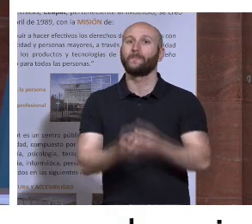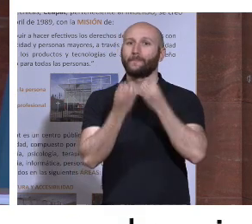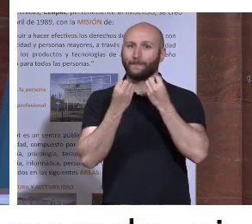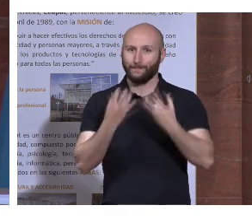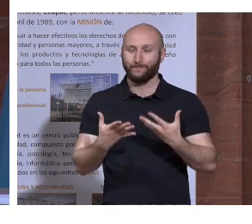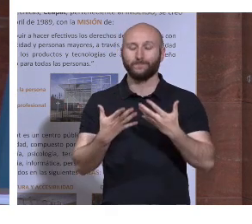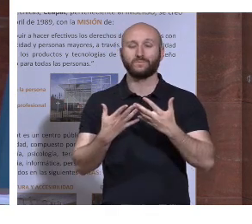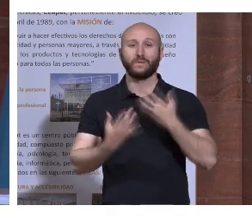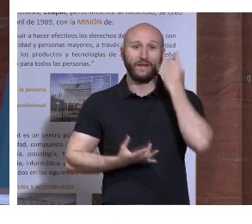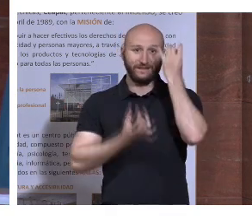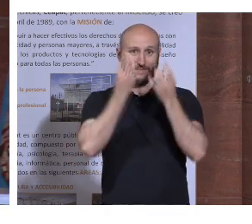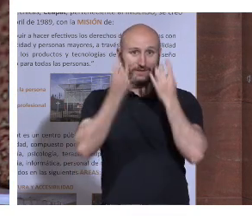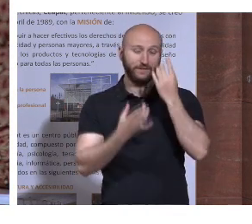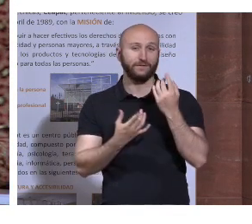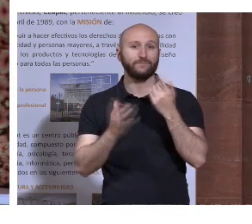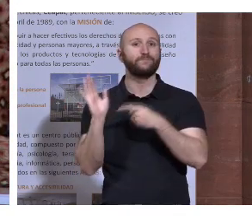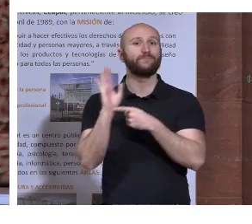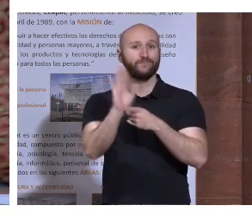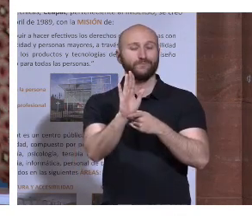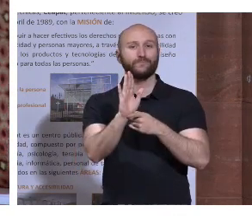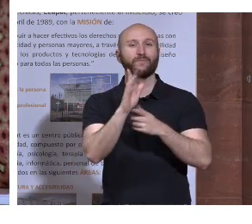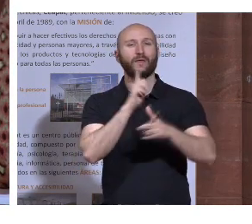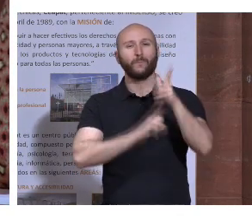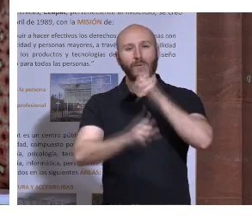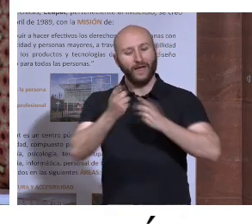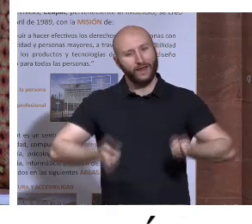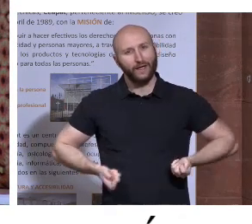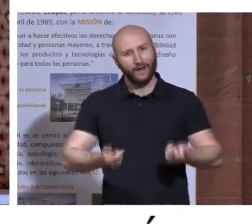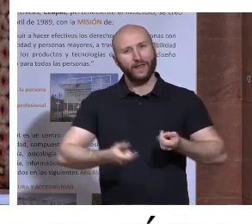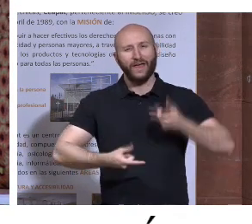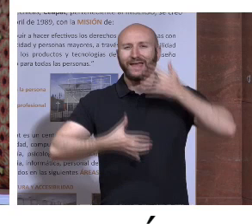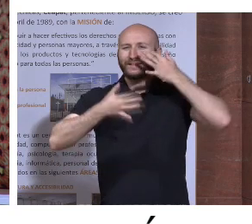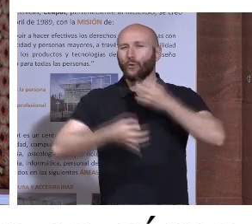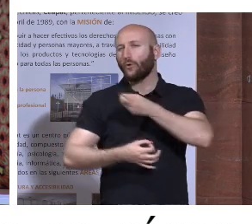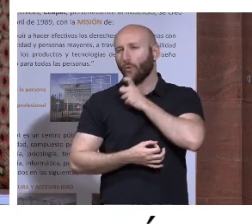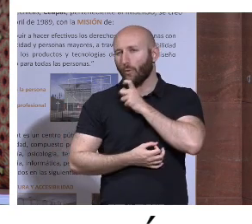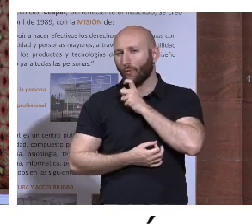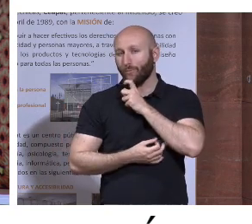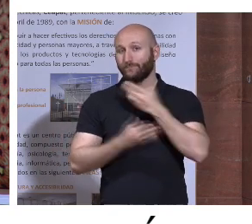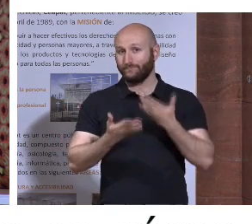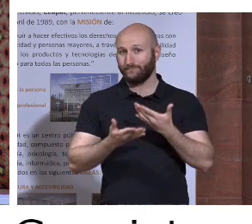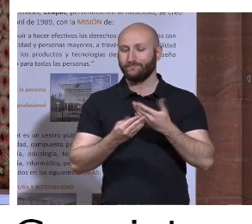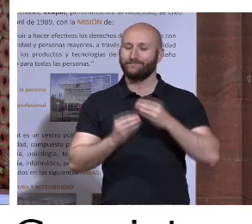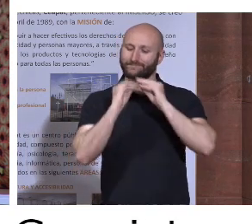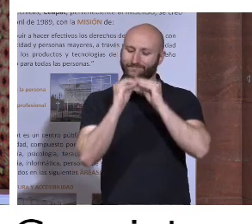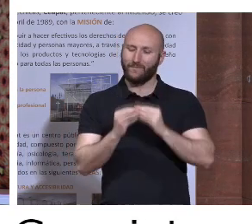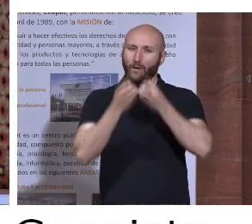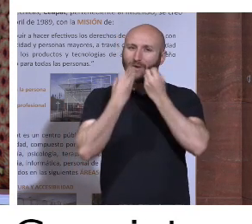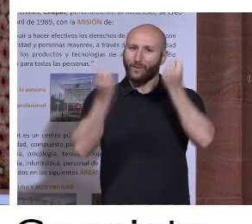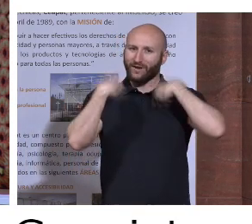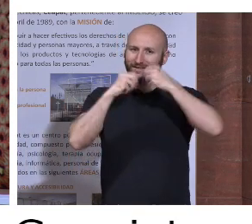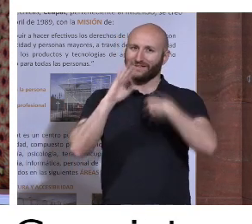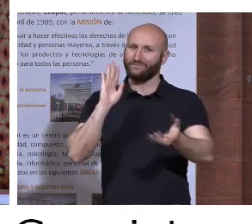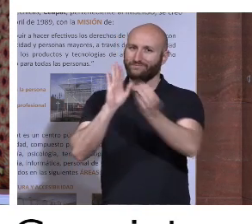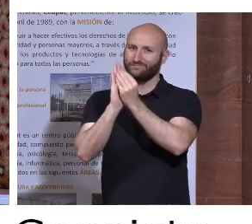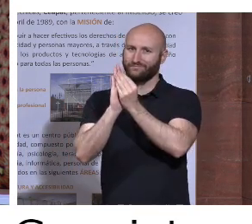de las actividades es cómo viajar seguro en silla de ruedas. Consiste en elaborar unas buenas prácticas y difundirlas, unas